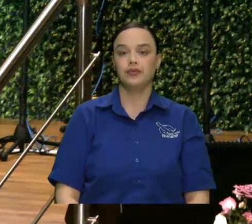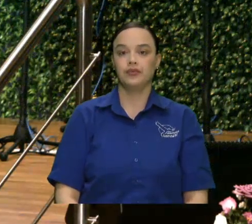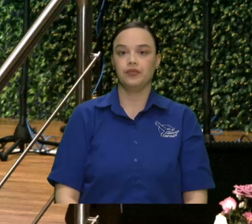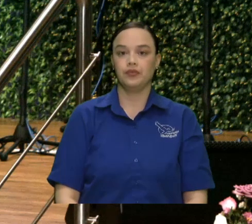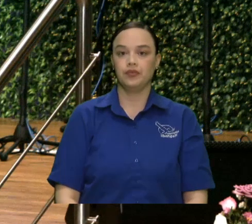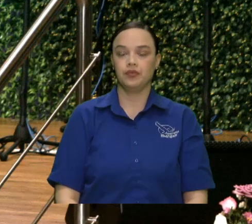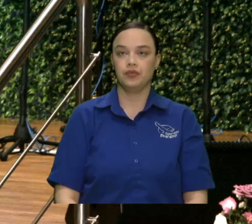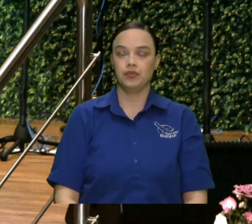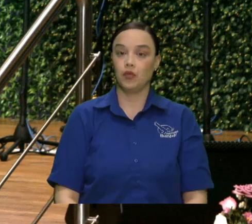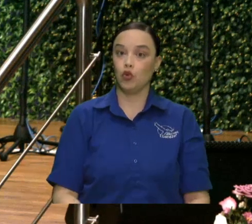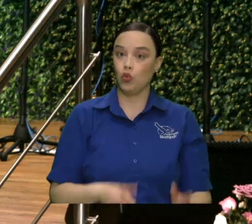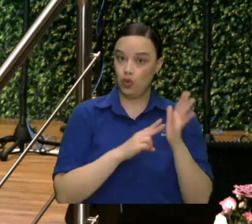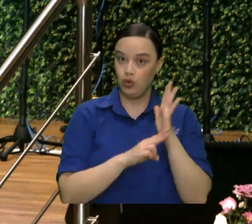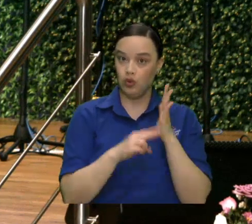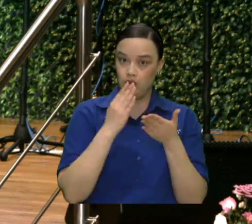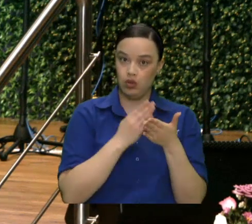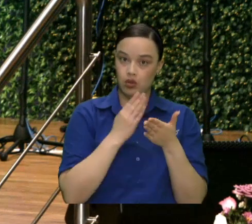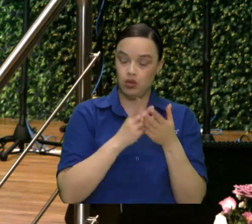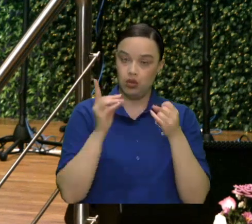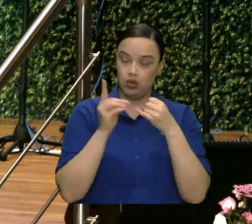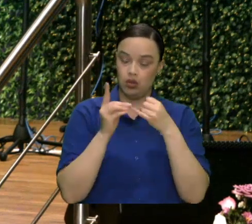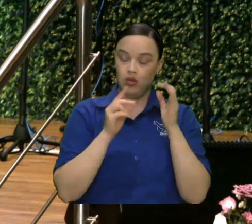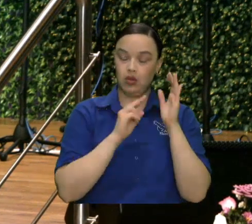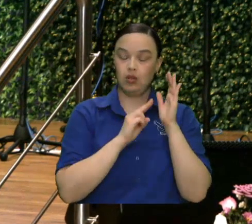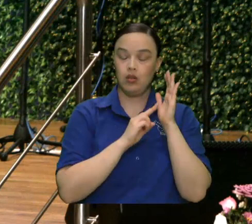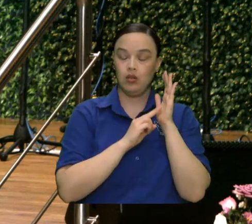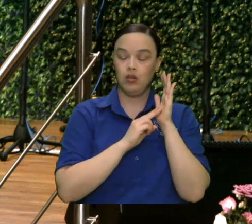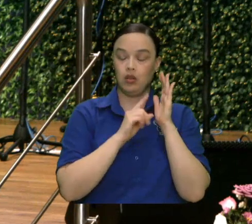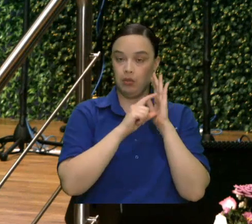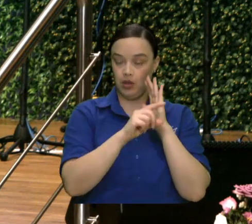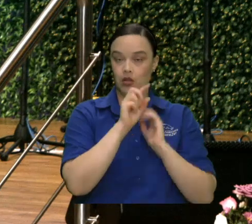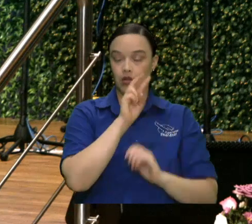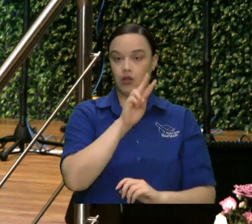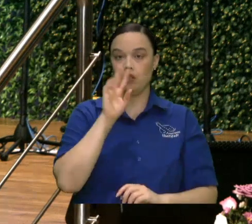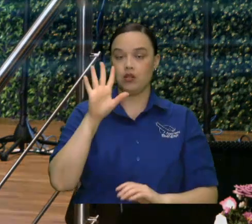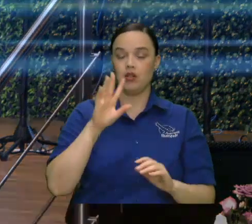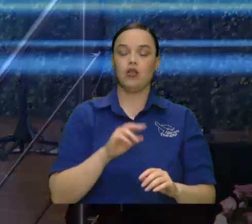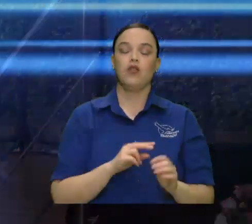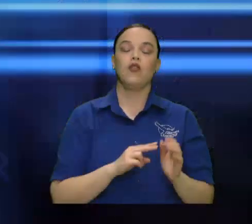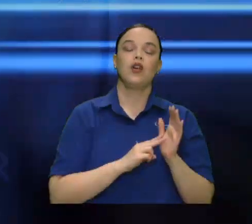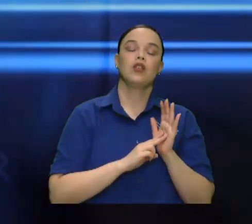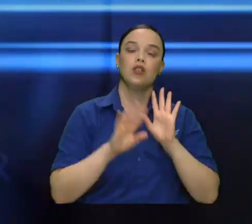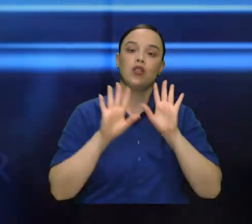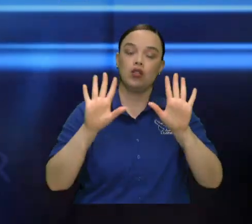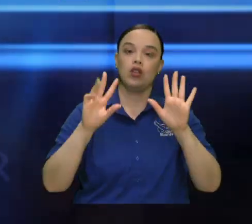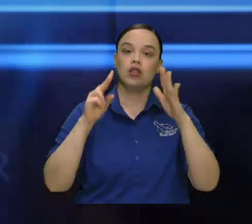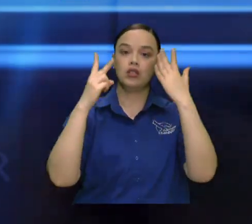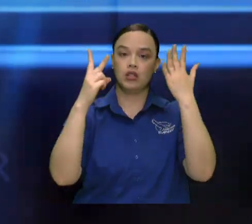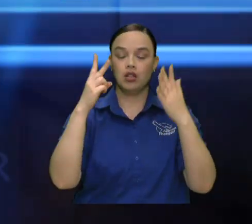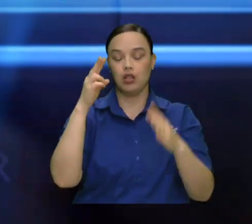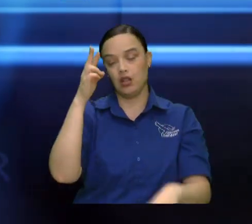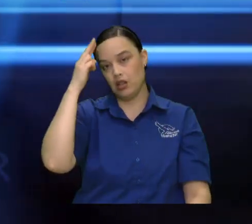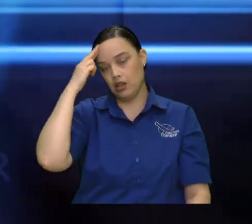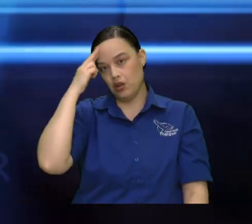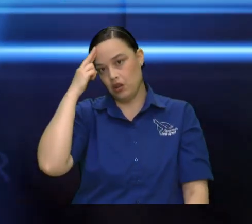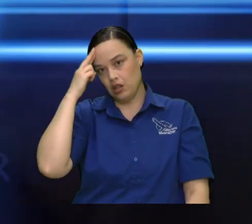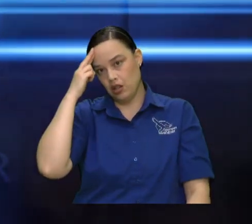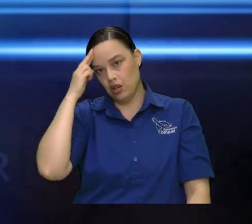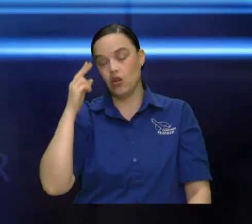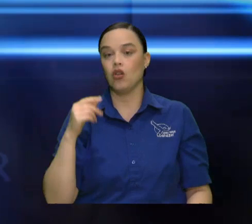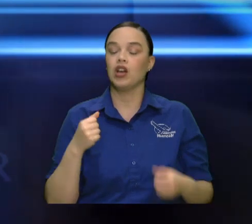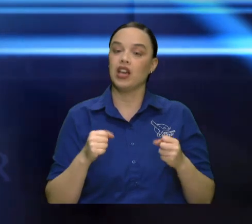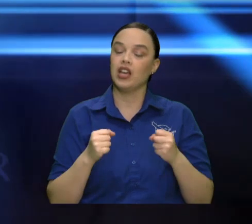mire este texto deuteronomio 25 del 17 al 18 acuérdate de lo que te